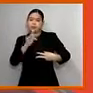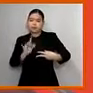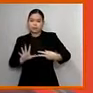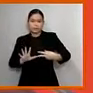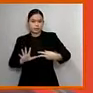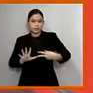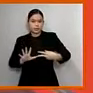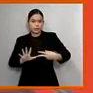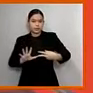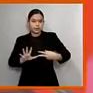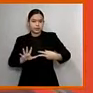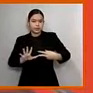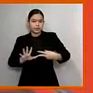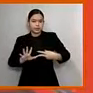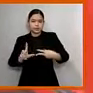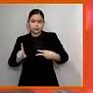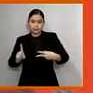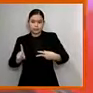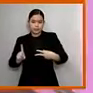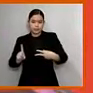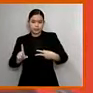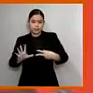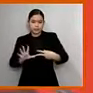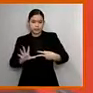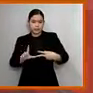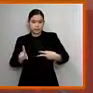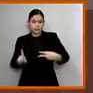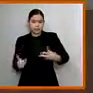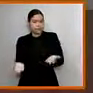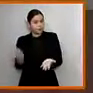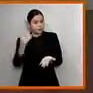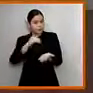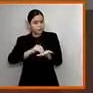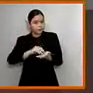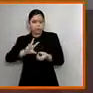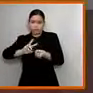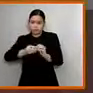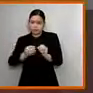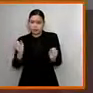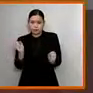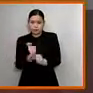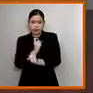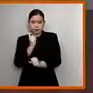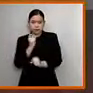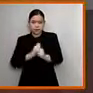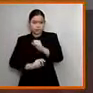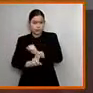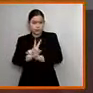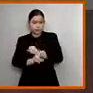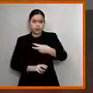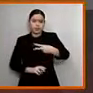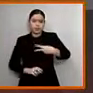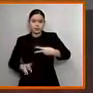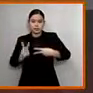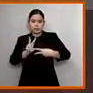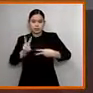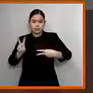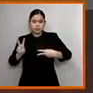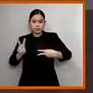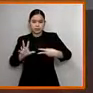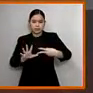jugadores. Uno, segundo número ganador, 51. Reitero con gusto los dos números ganadores, 22